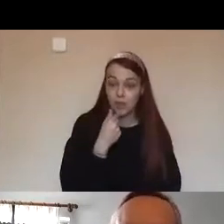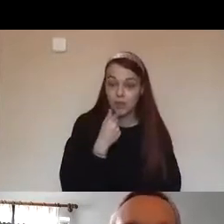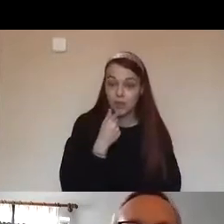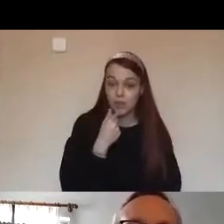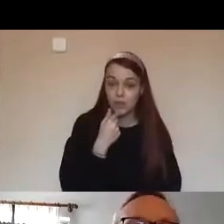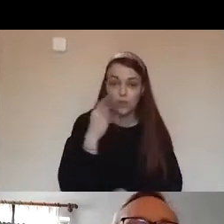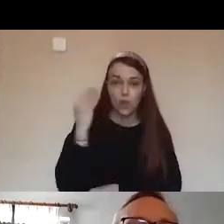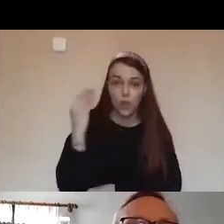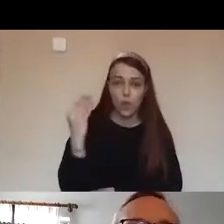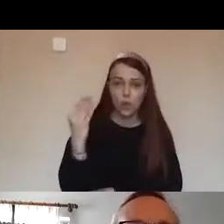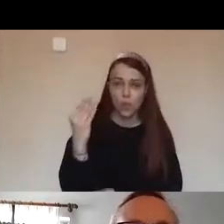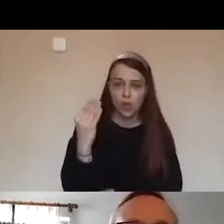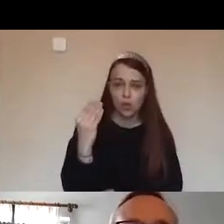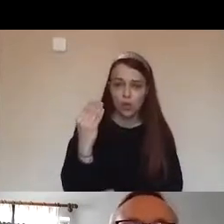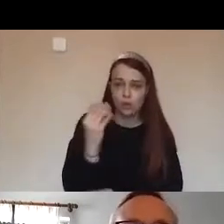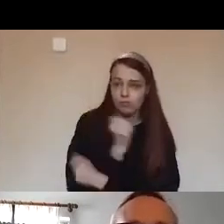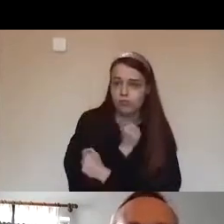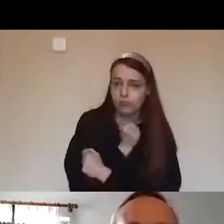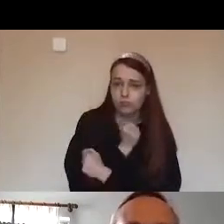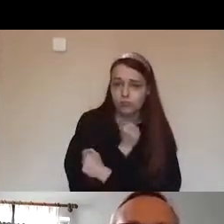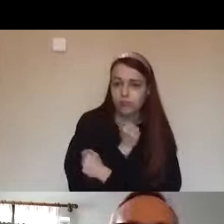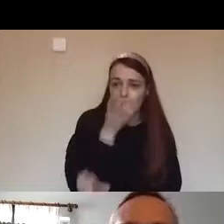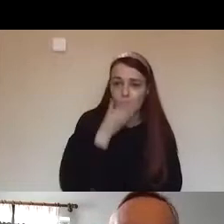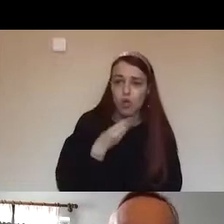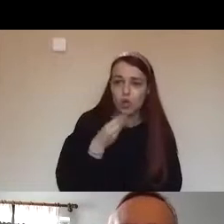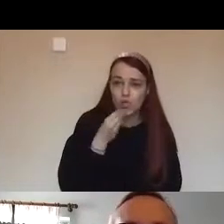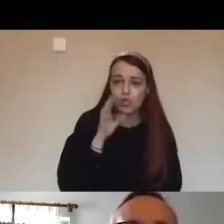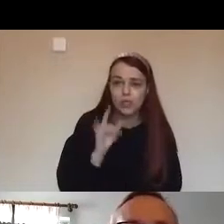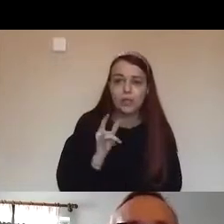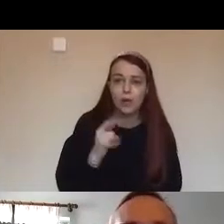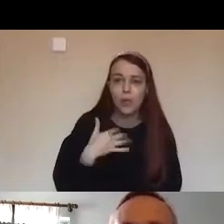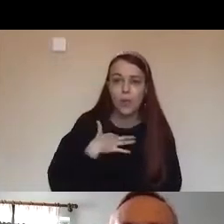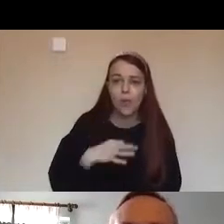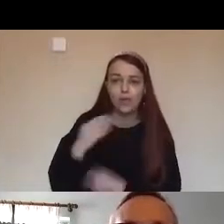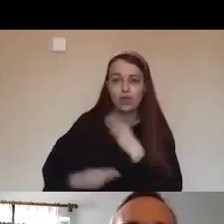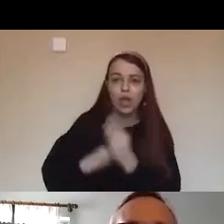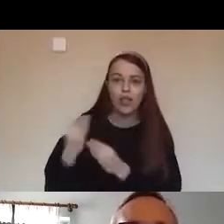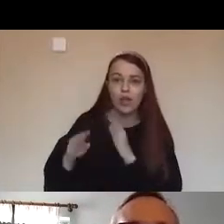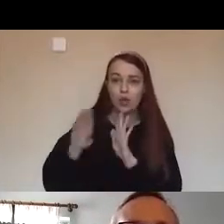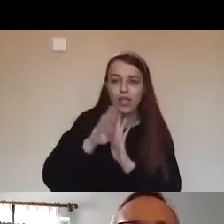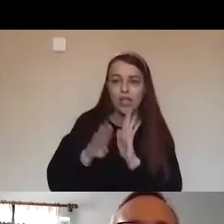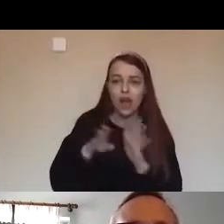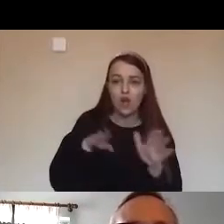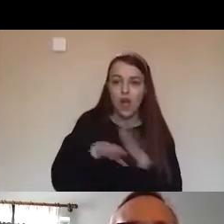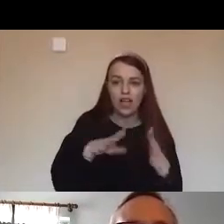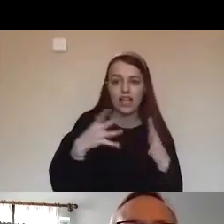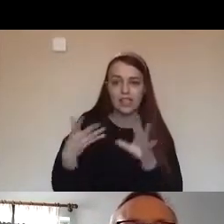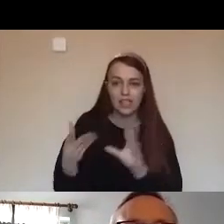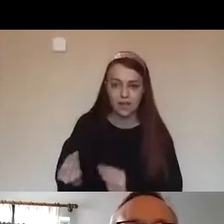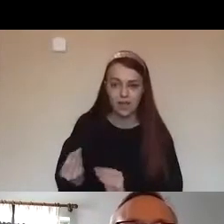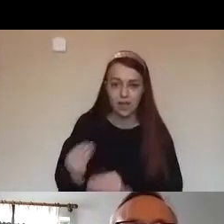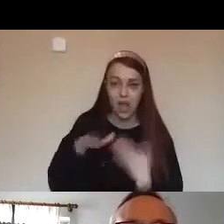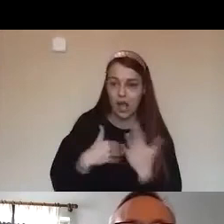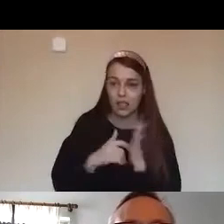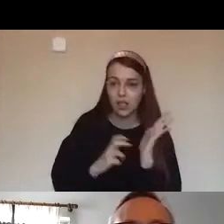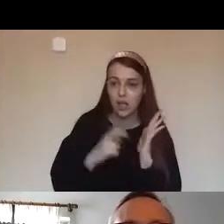tan preciado y tan bonito como este, es posible hacer un itinerario accesible hasta la cima.